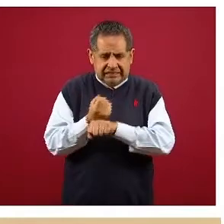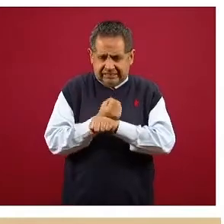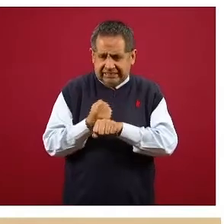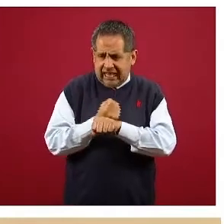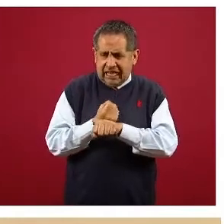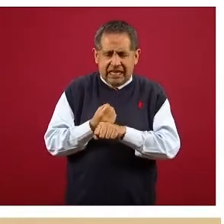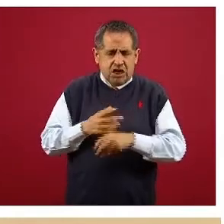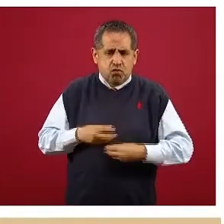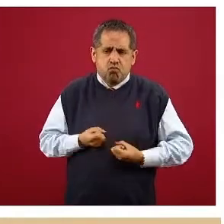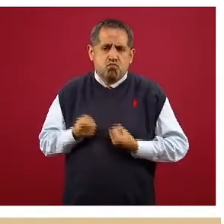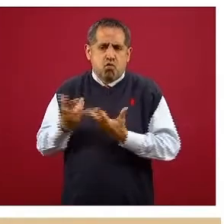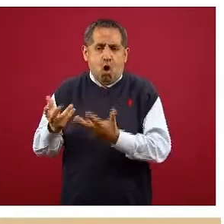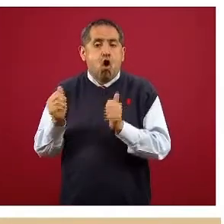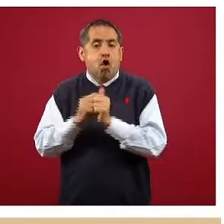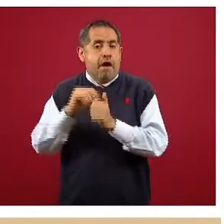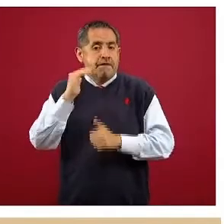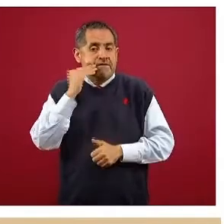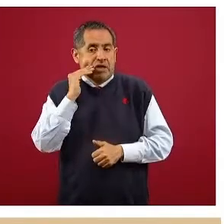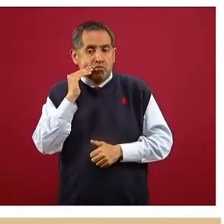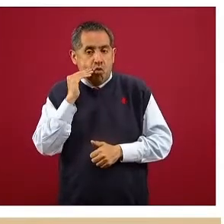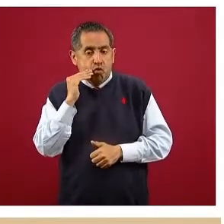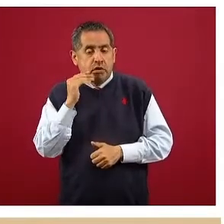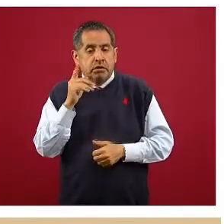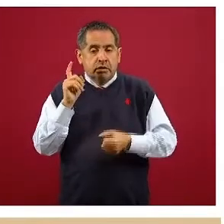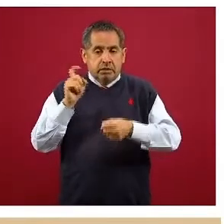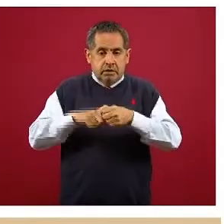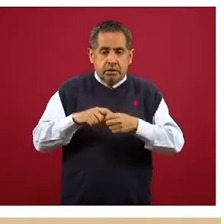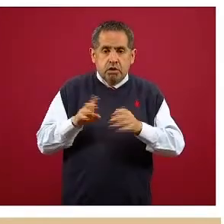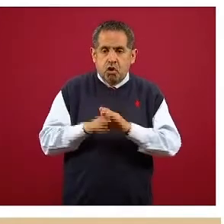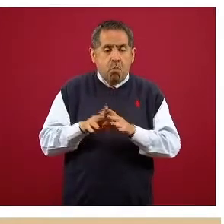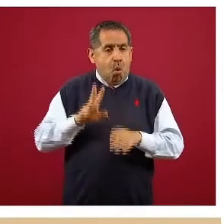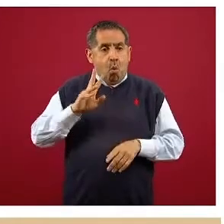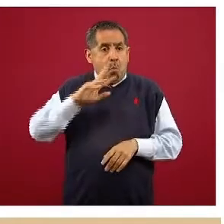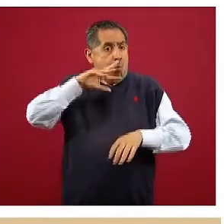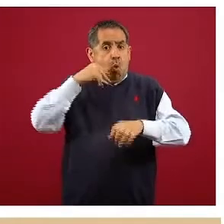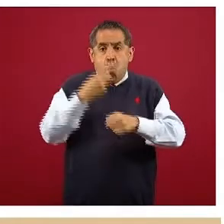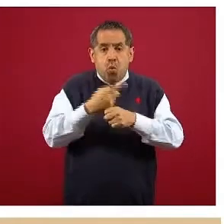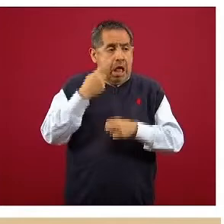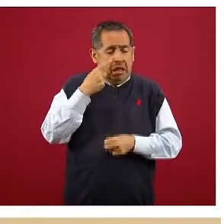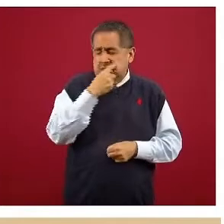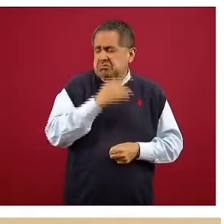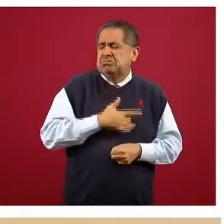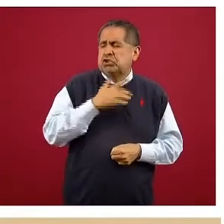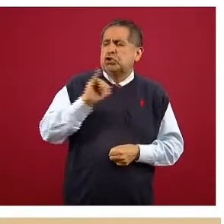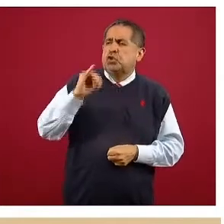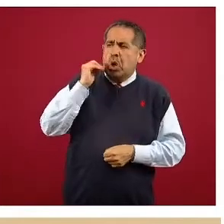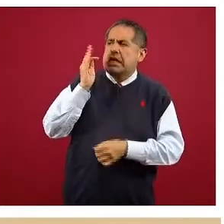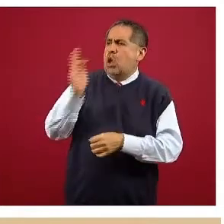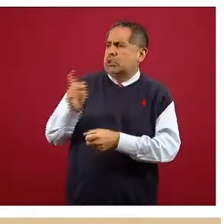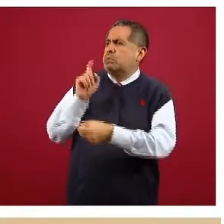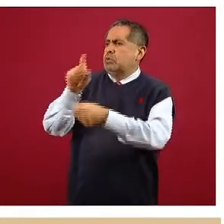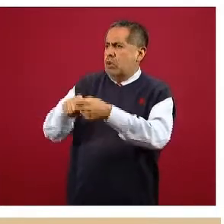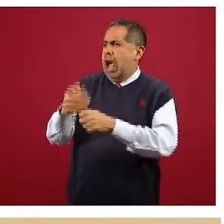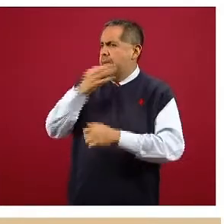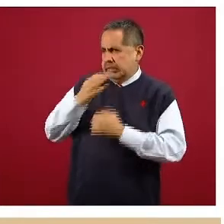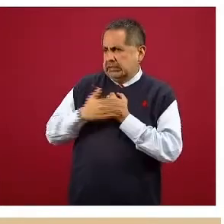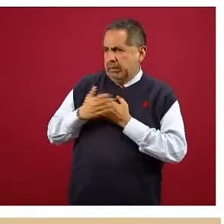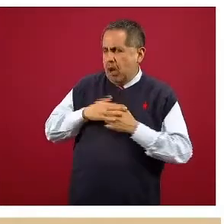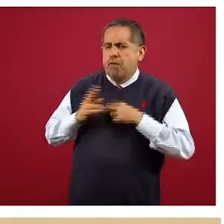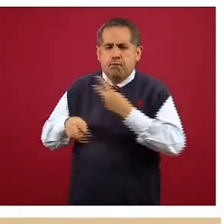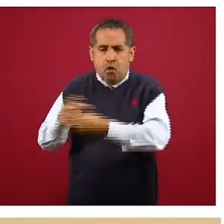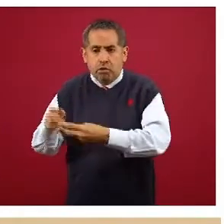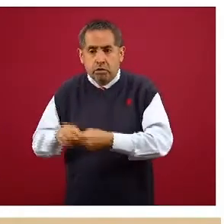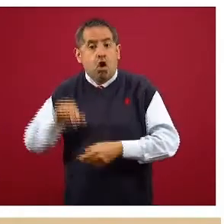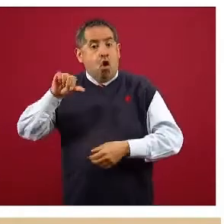con la población registrada para donar sangre de manera voluntaria y altruista. Y el día de hoy se